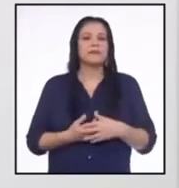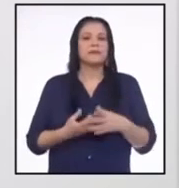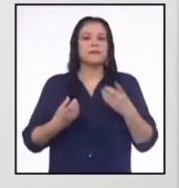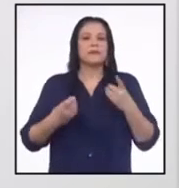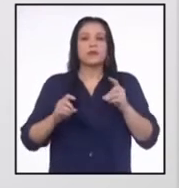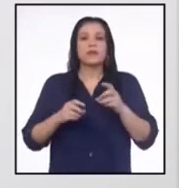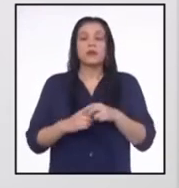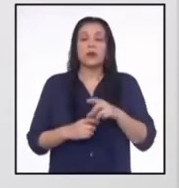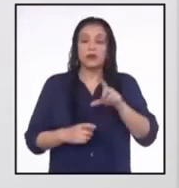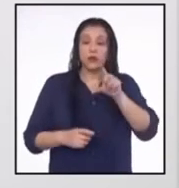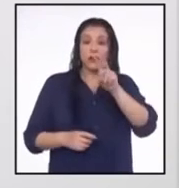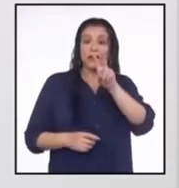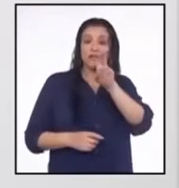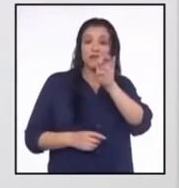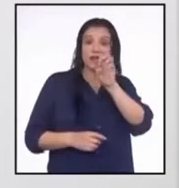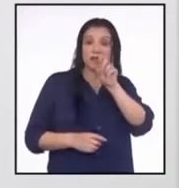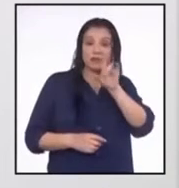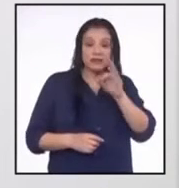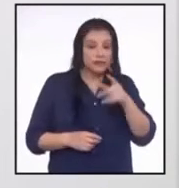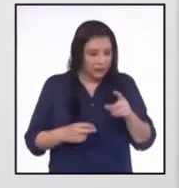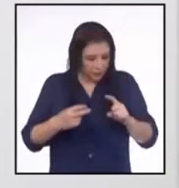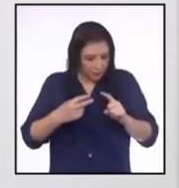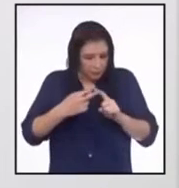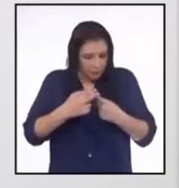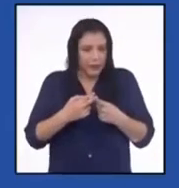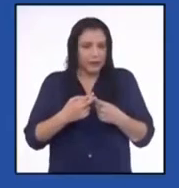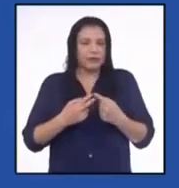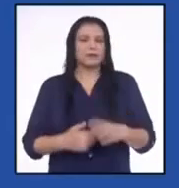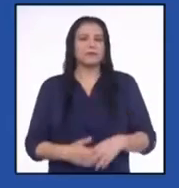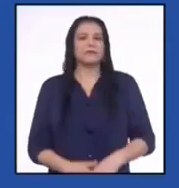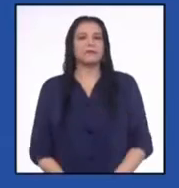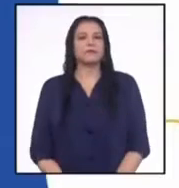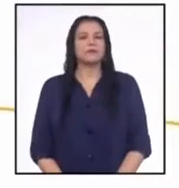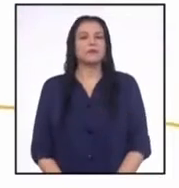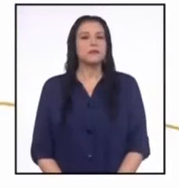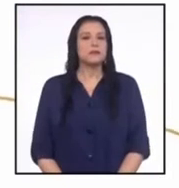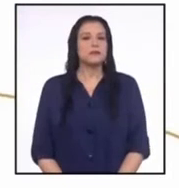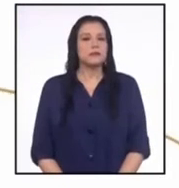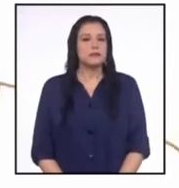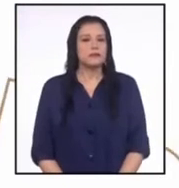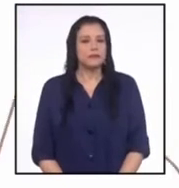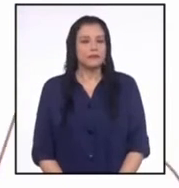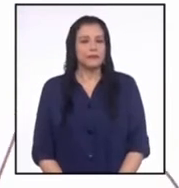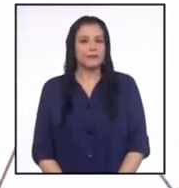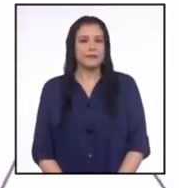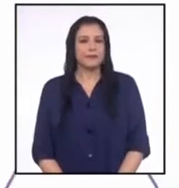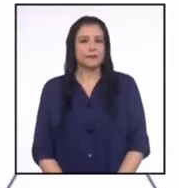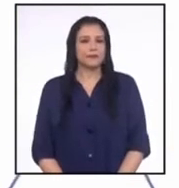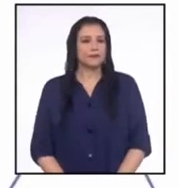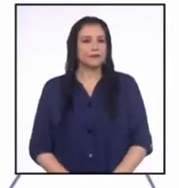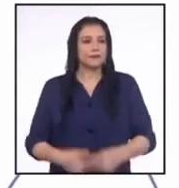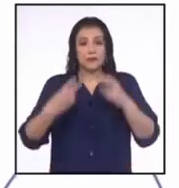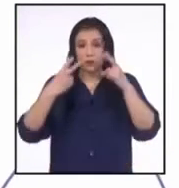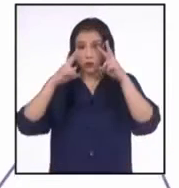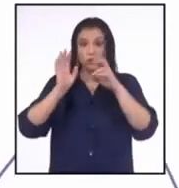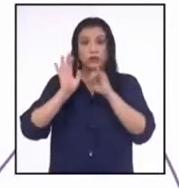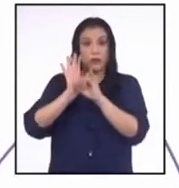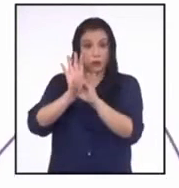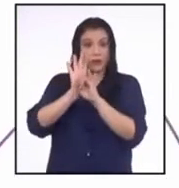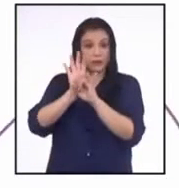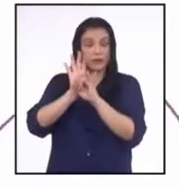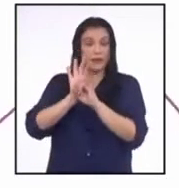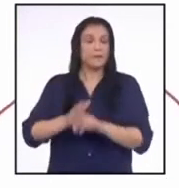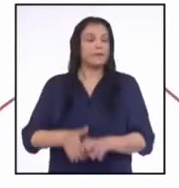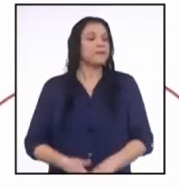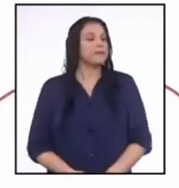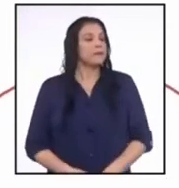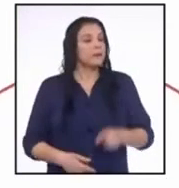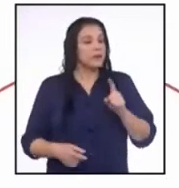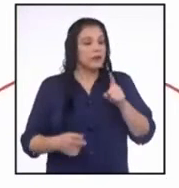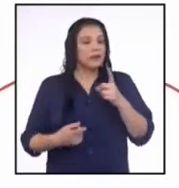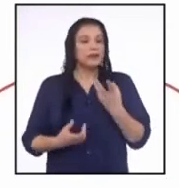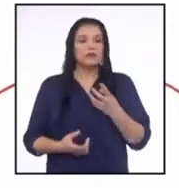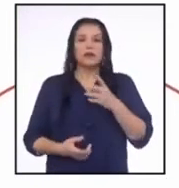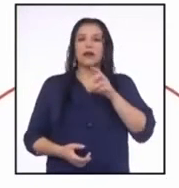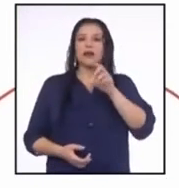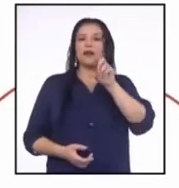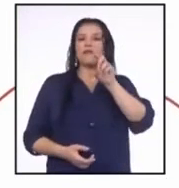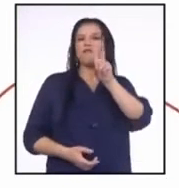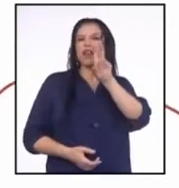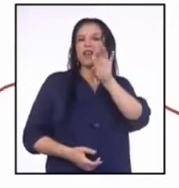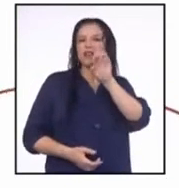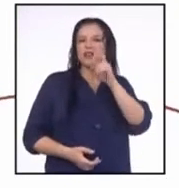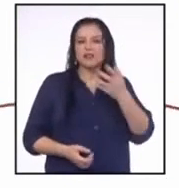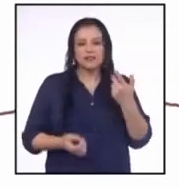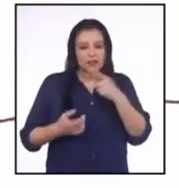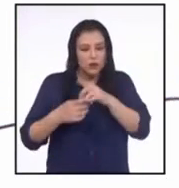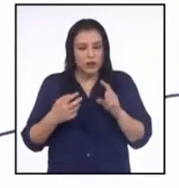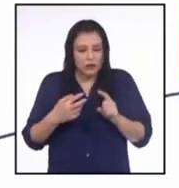el vértice se encuentra en el origen de coordenadas. Según se muestra en la imagen, si el vértice se encuentra en el